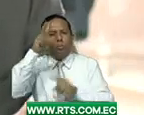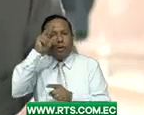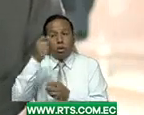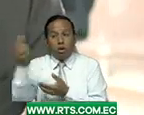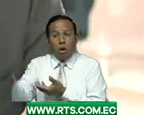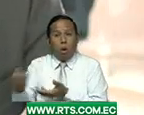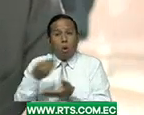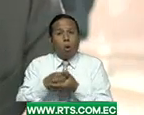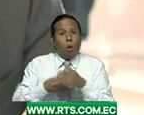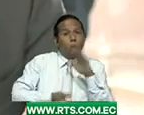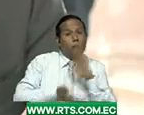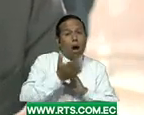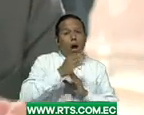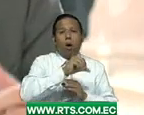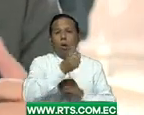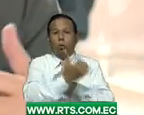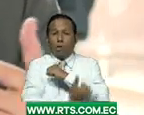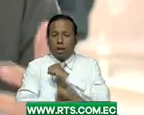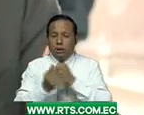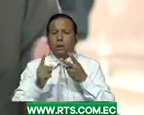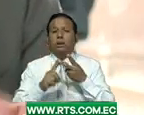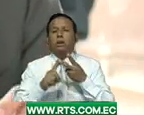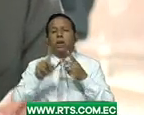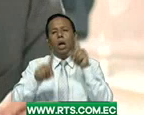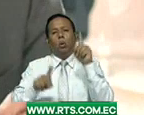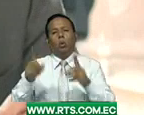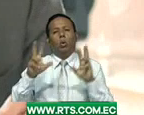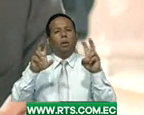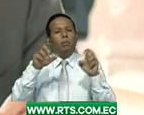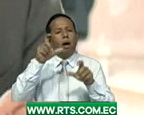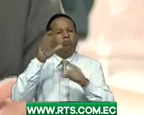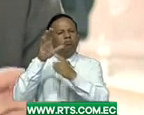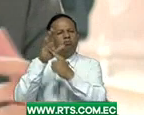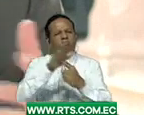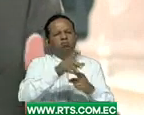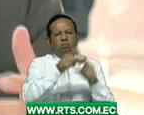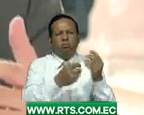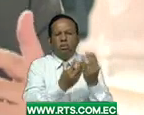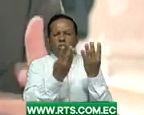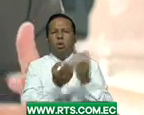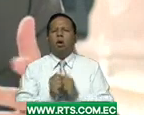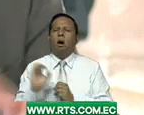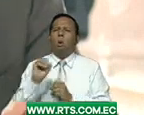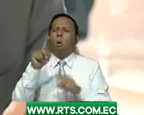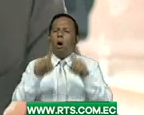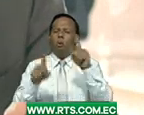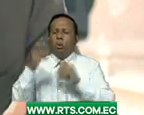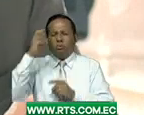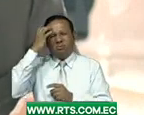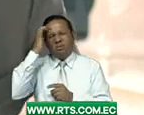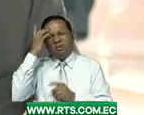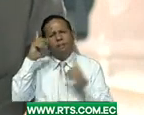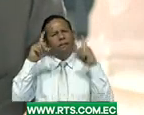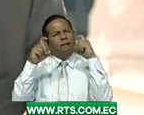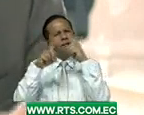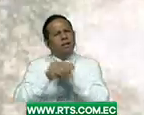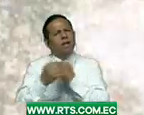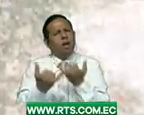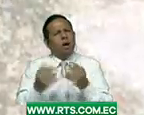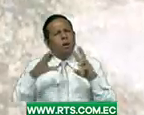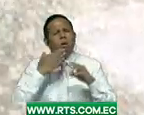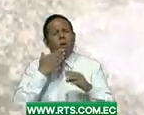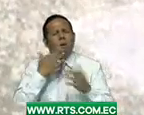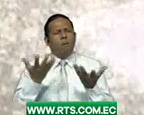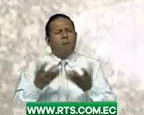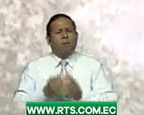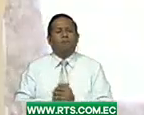como víctima de situaciones penales. Se ha trabajado el tema de la extinción de dominio y las dificultades que existe en la legislación actualmente en curso.